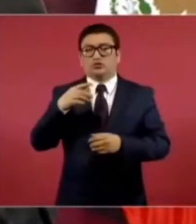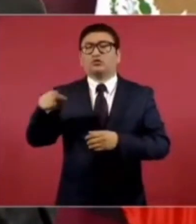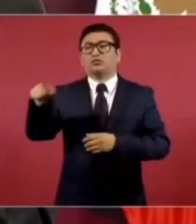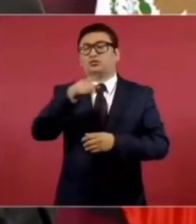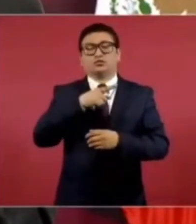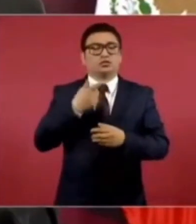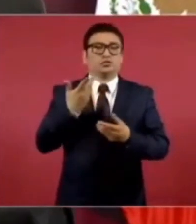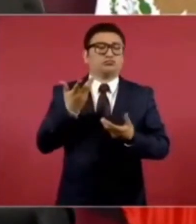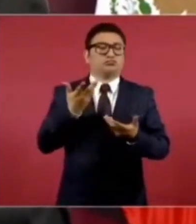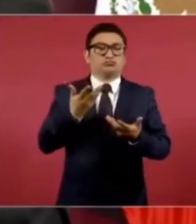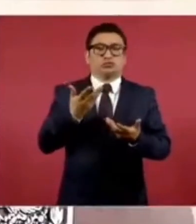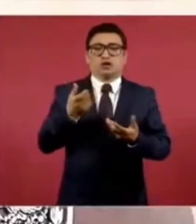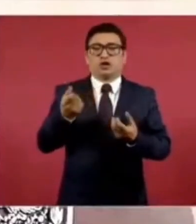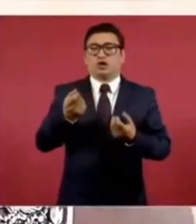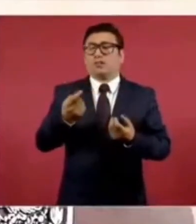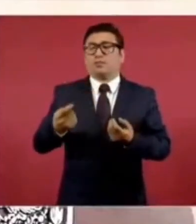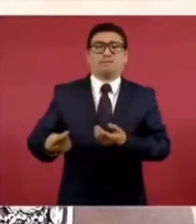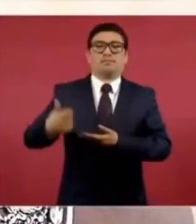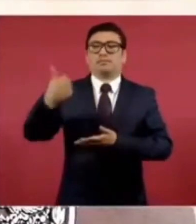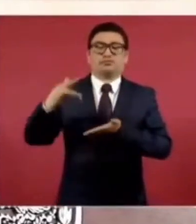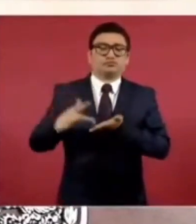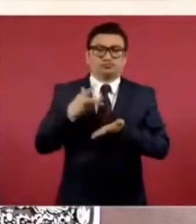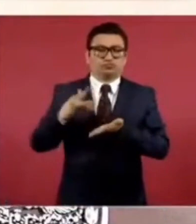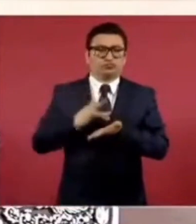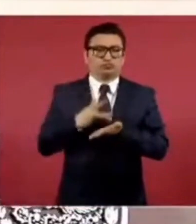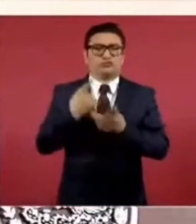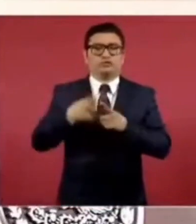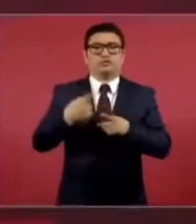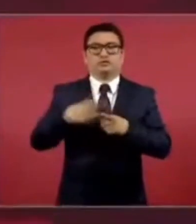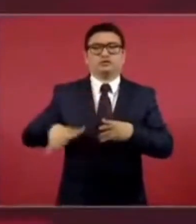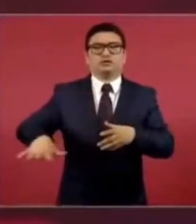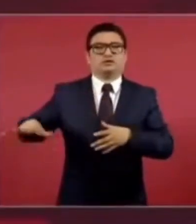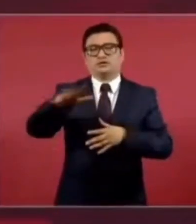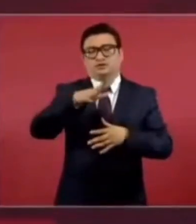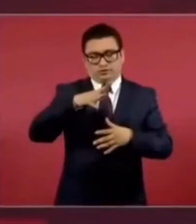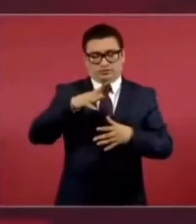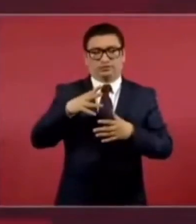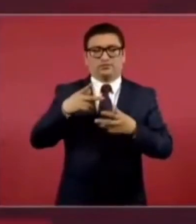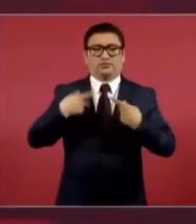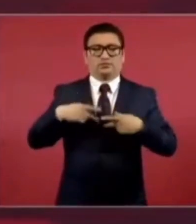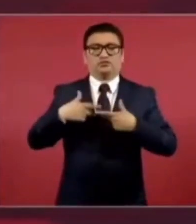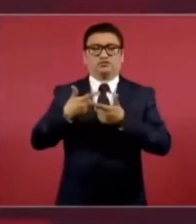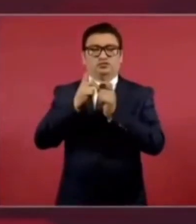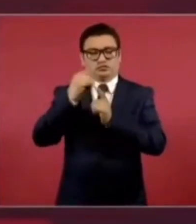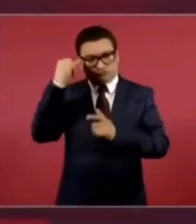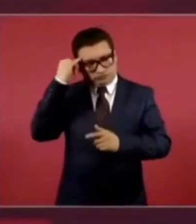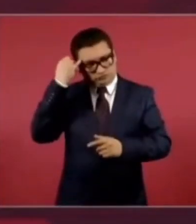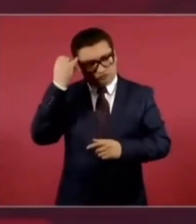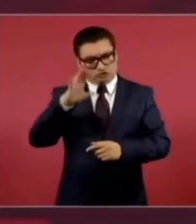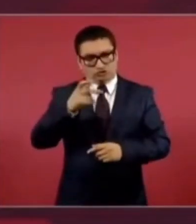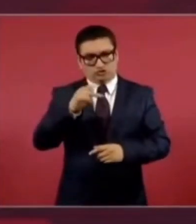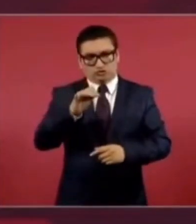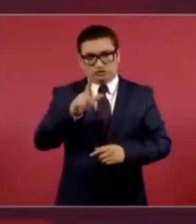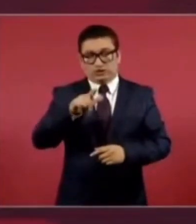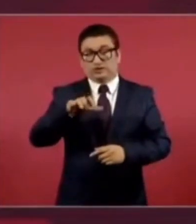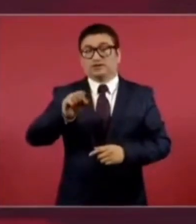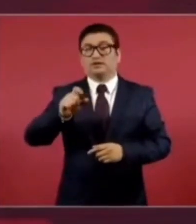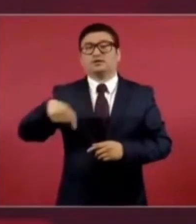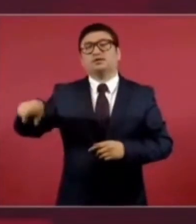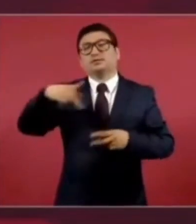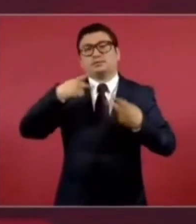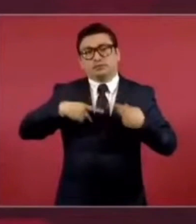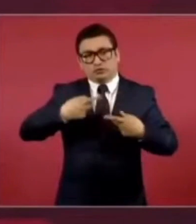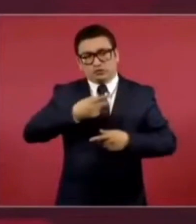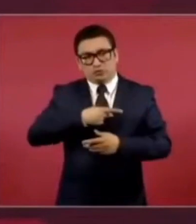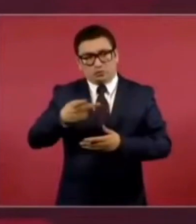democrática los primeros que me apoyan son los indígenas chontales son los